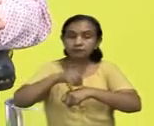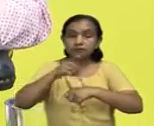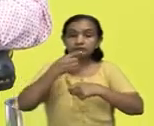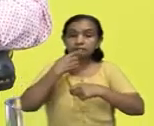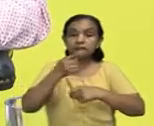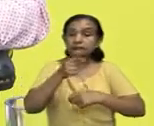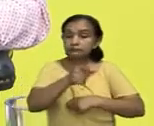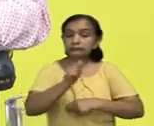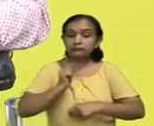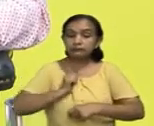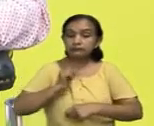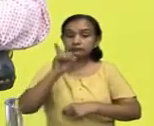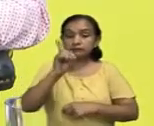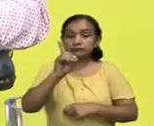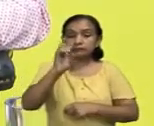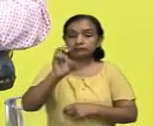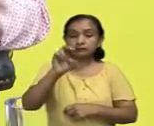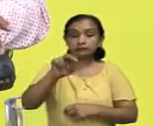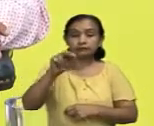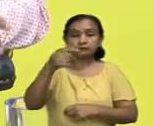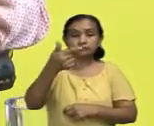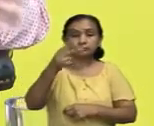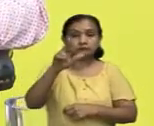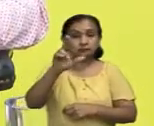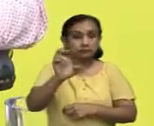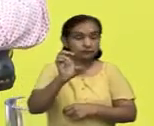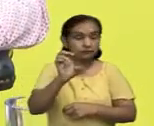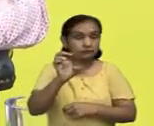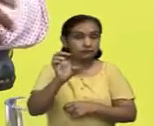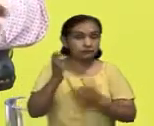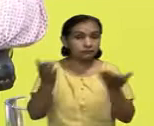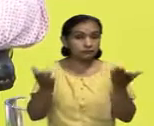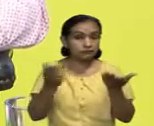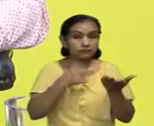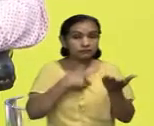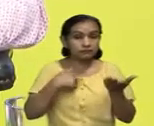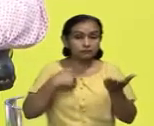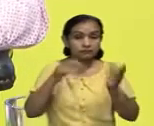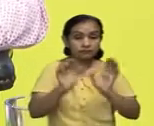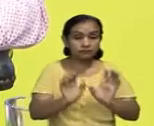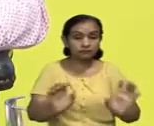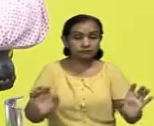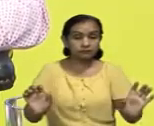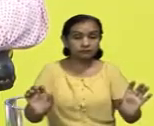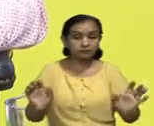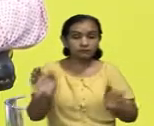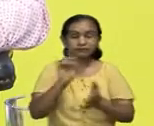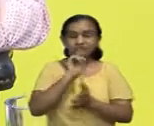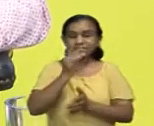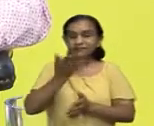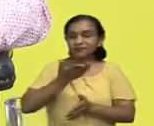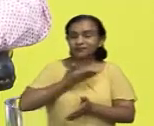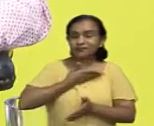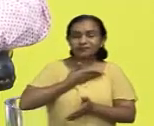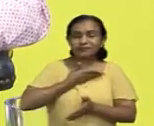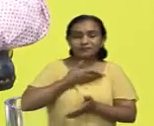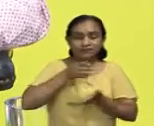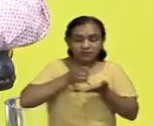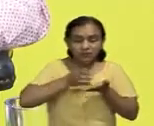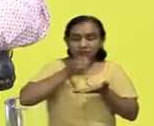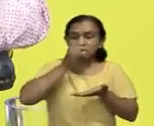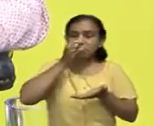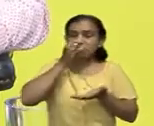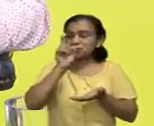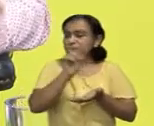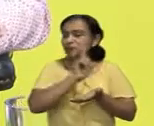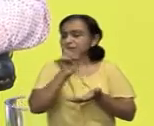positivo. ¿Qué tan efectivo suele ser? Obviamente los niños muchas veces no les gusta tomar el suero que dan